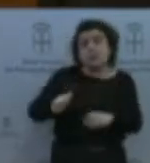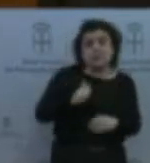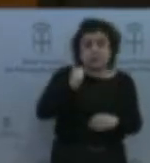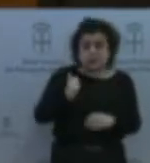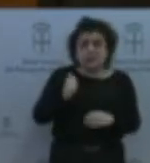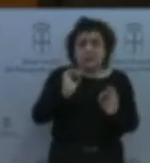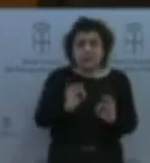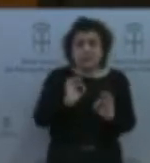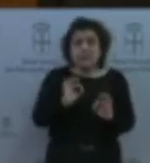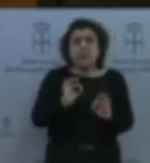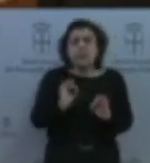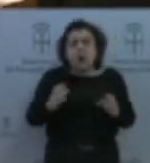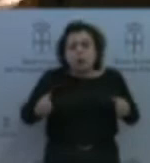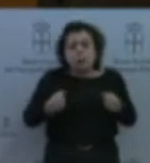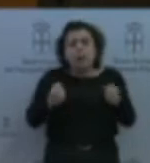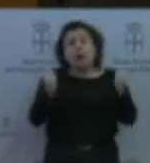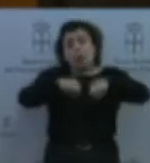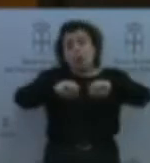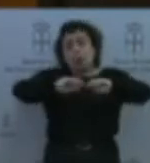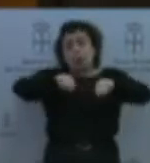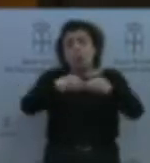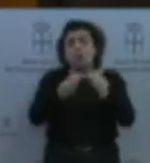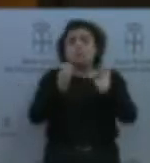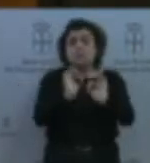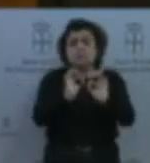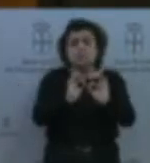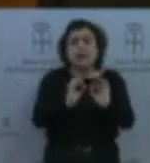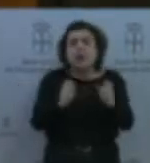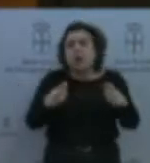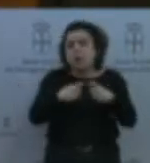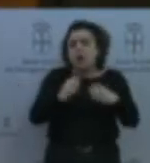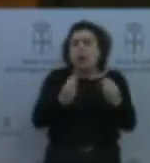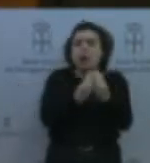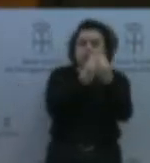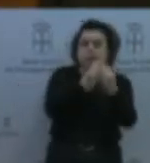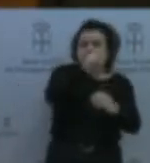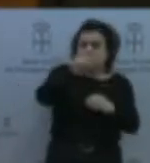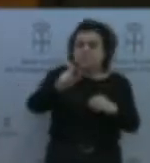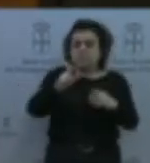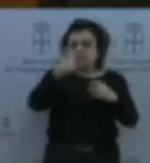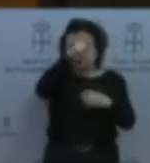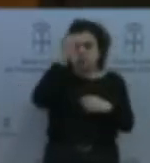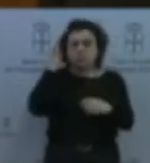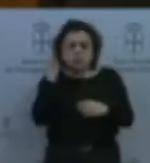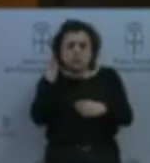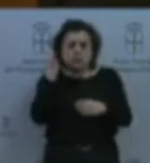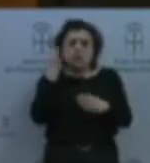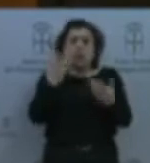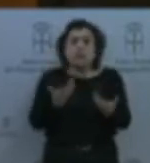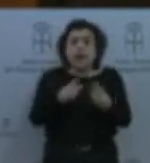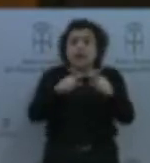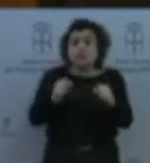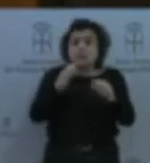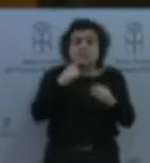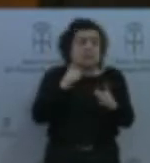ya une a los y les asturianes, allenos en su mayoría, a una división y a una polémica que son artificiales e